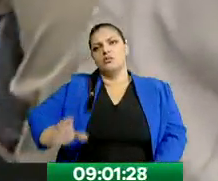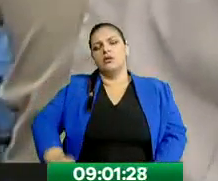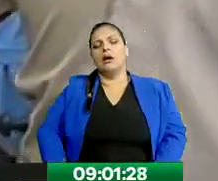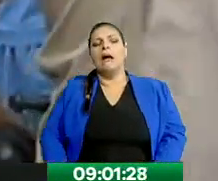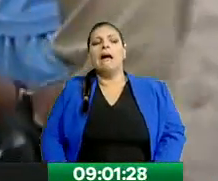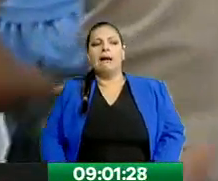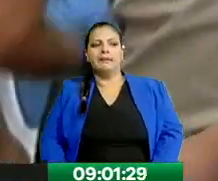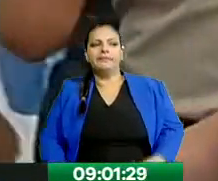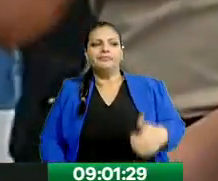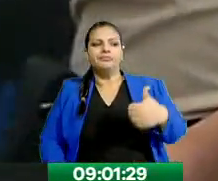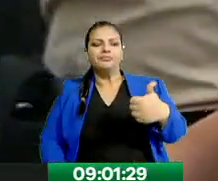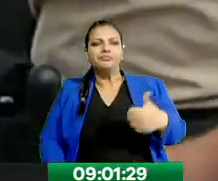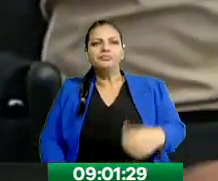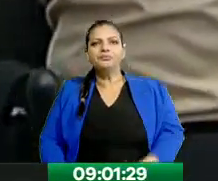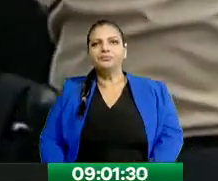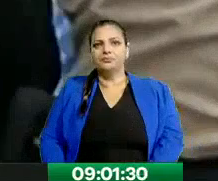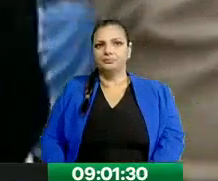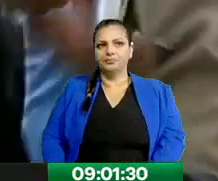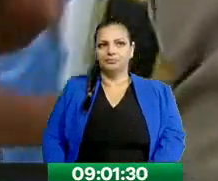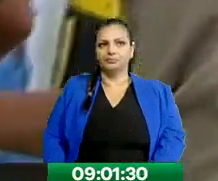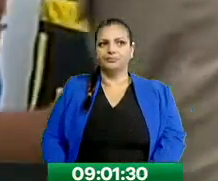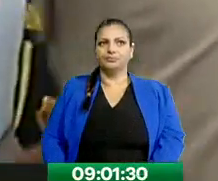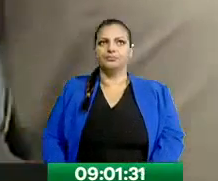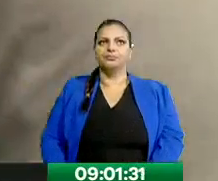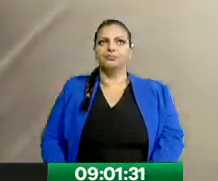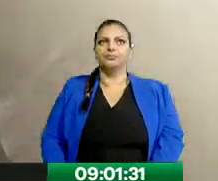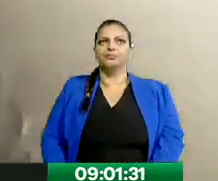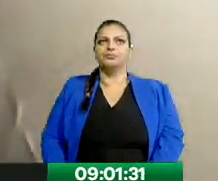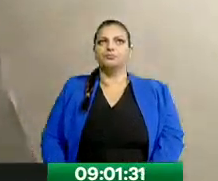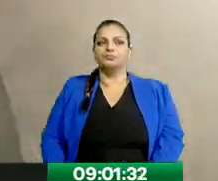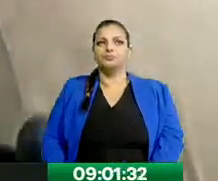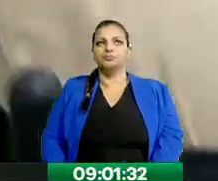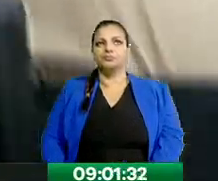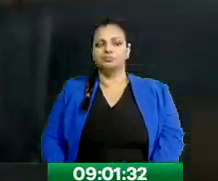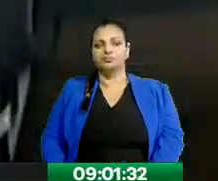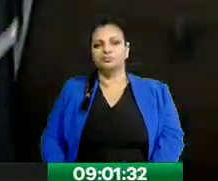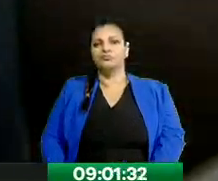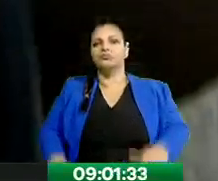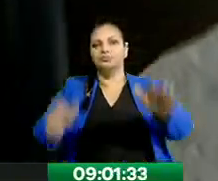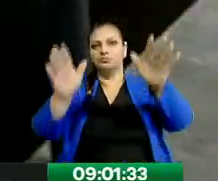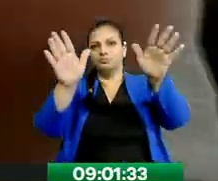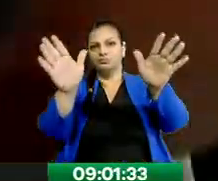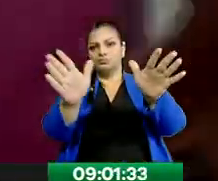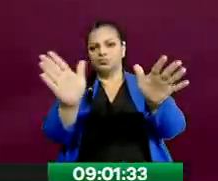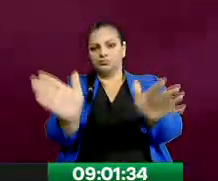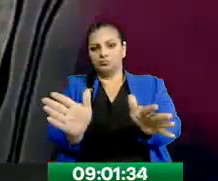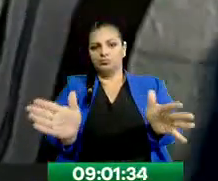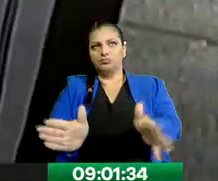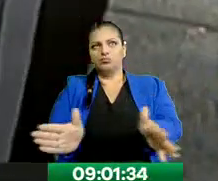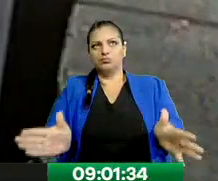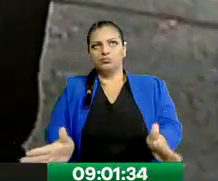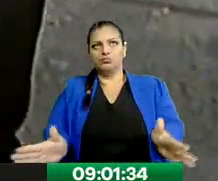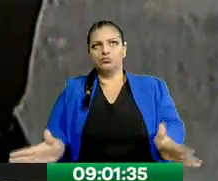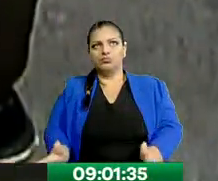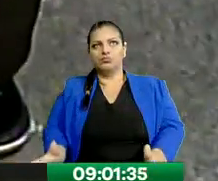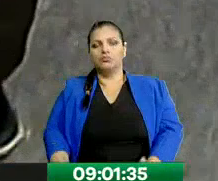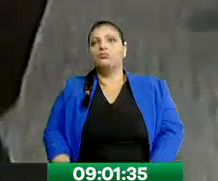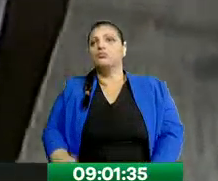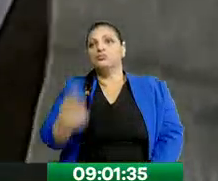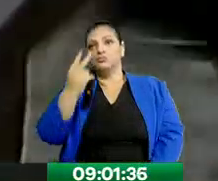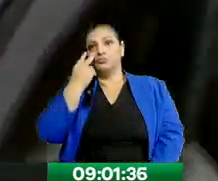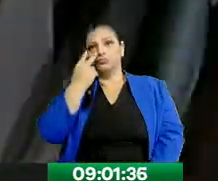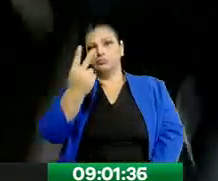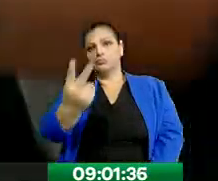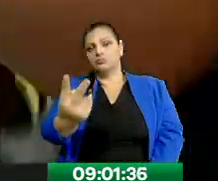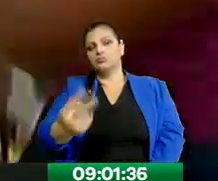perfecto. Entonces, por acá continuamos con la revisión. Miren ustedes, cómo se está procediendo, se revisa o se registra al